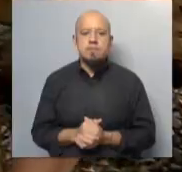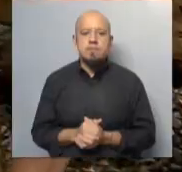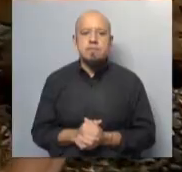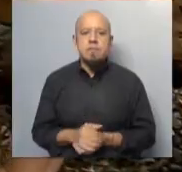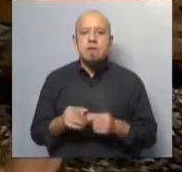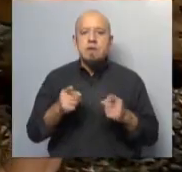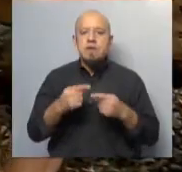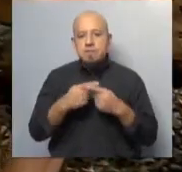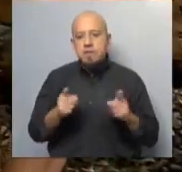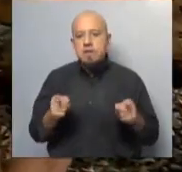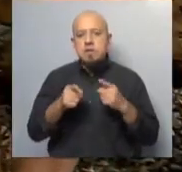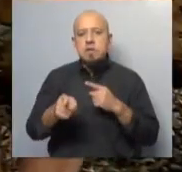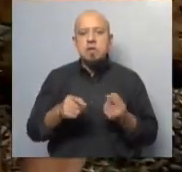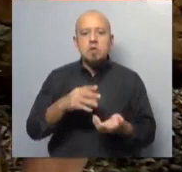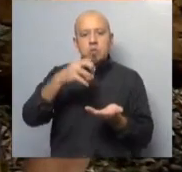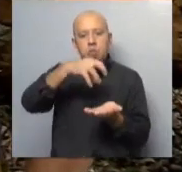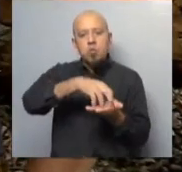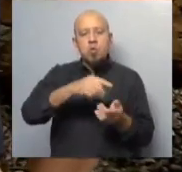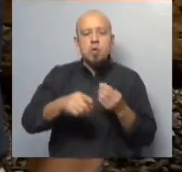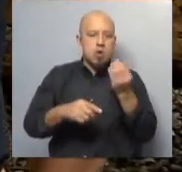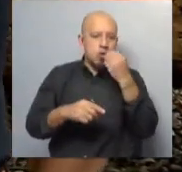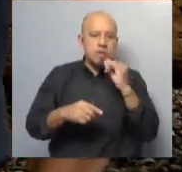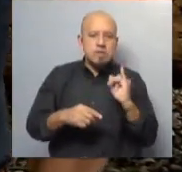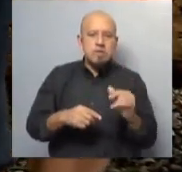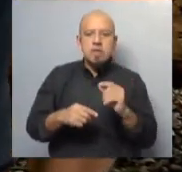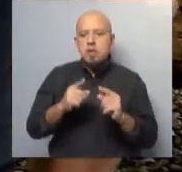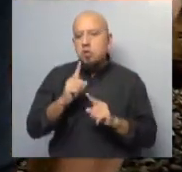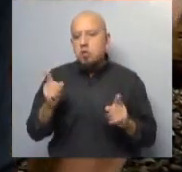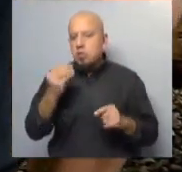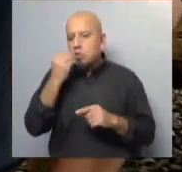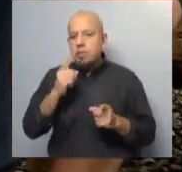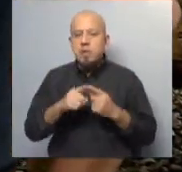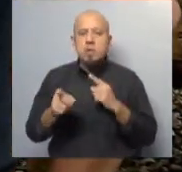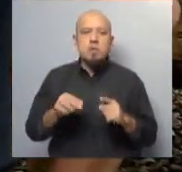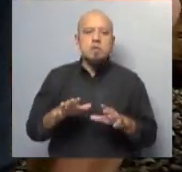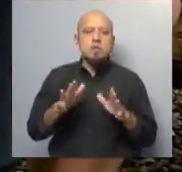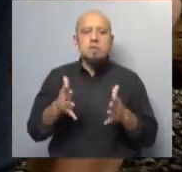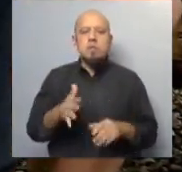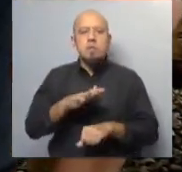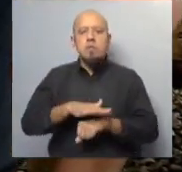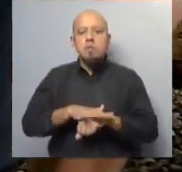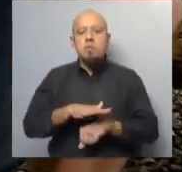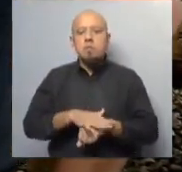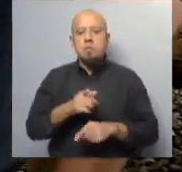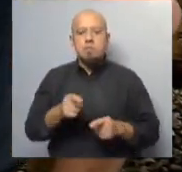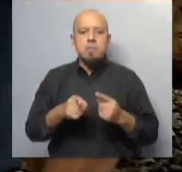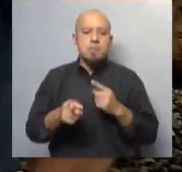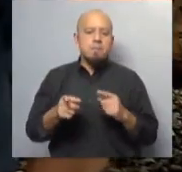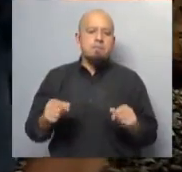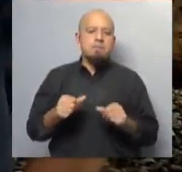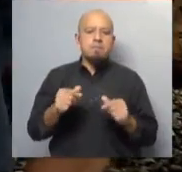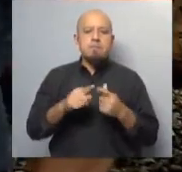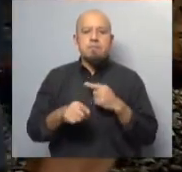Esta diferenciación entre lo que es un hongo comestible y el que no es comestible, el cuidado también en el momento de que aquel que quiere salir a hacer